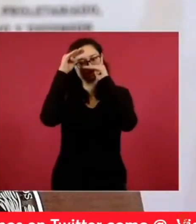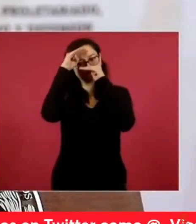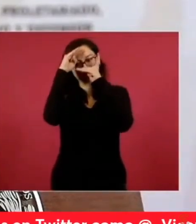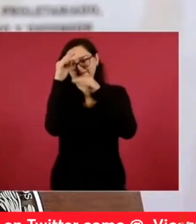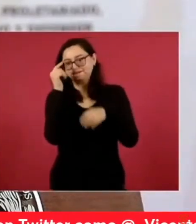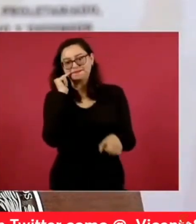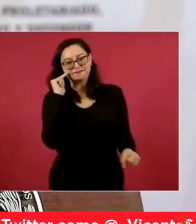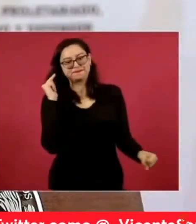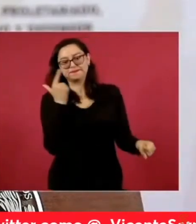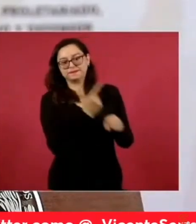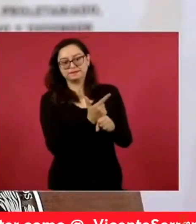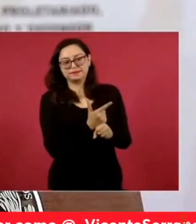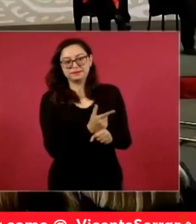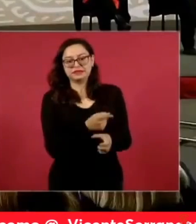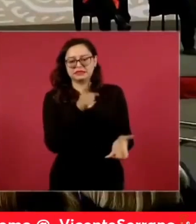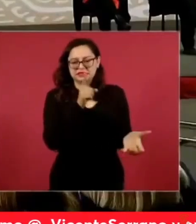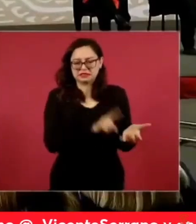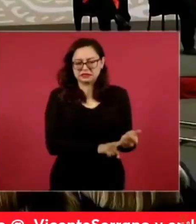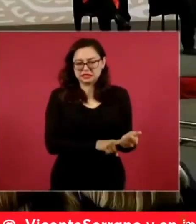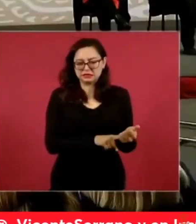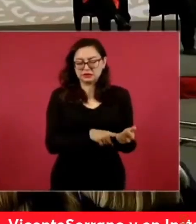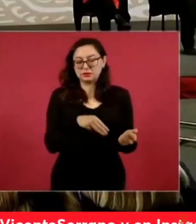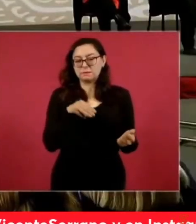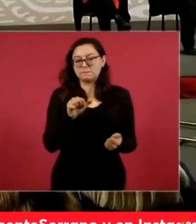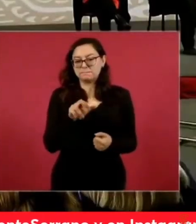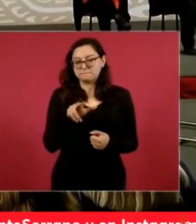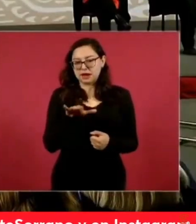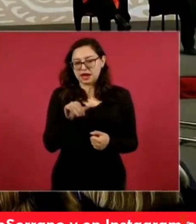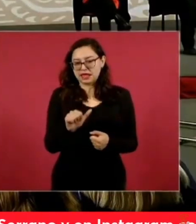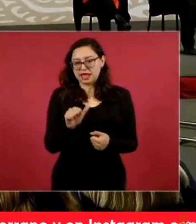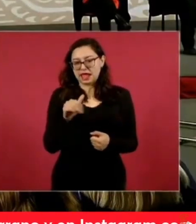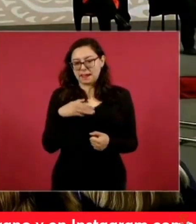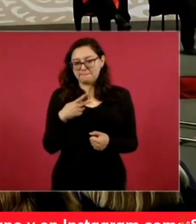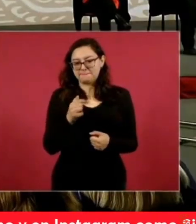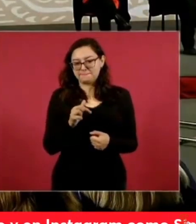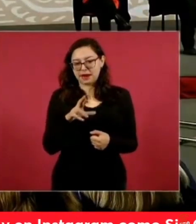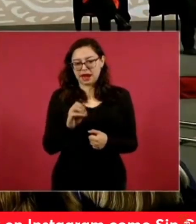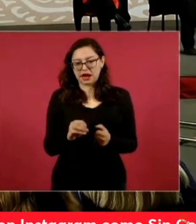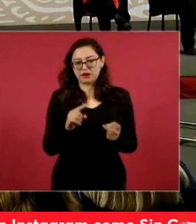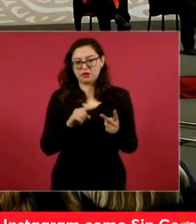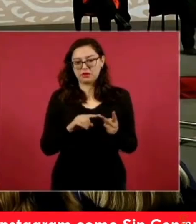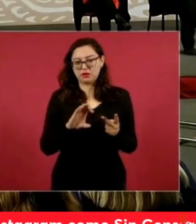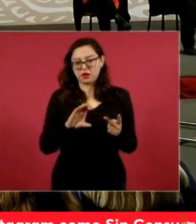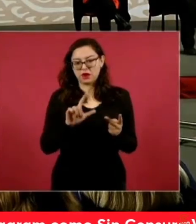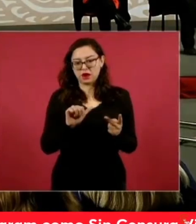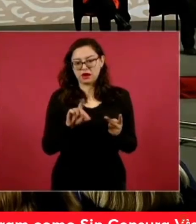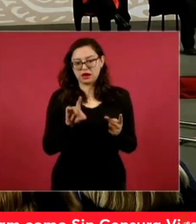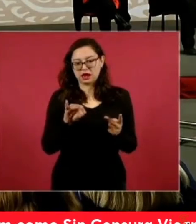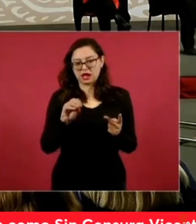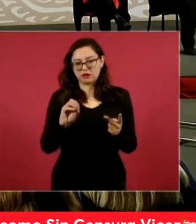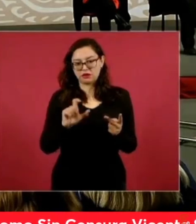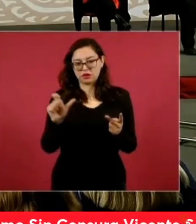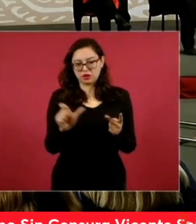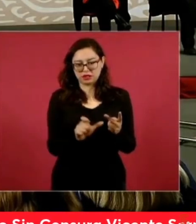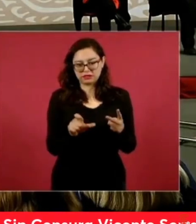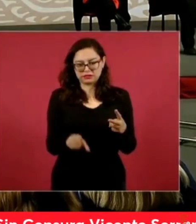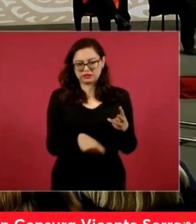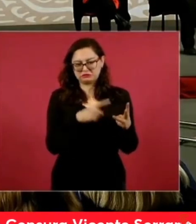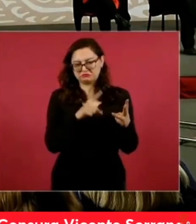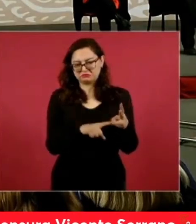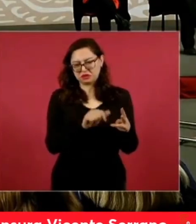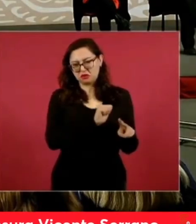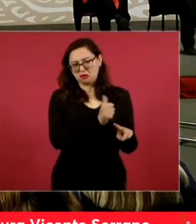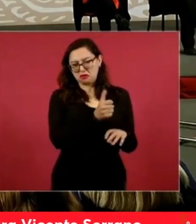directivo participan gentes como María Amparo Casar, Claudio X González y algunos empresarios, ya saben, fichitas. Y se ha